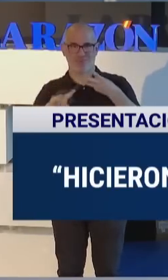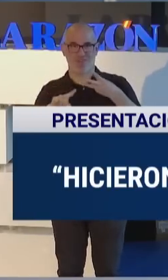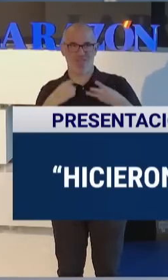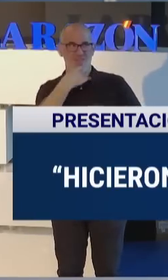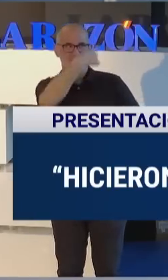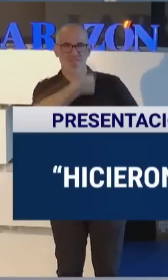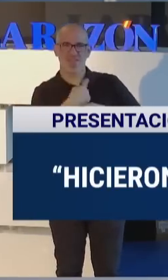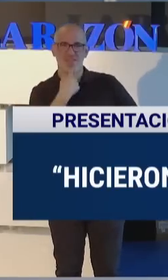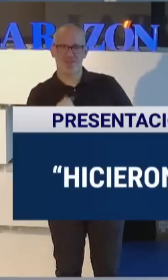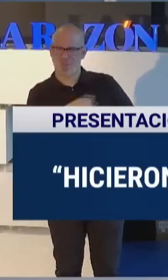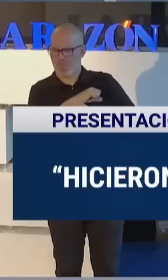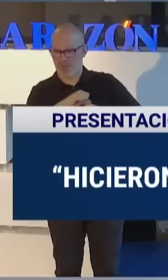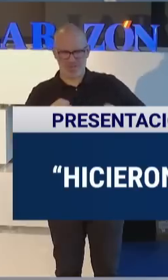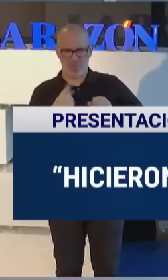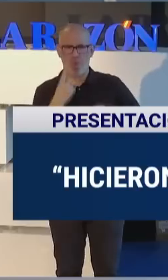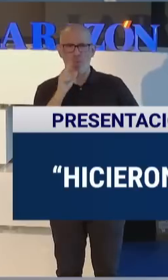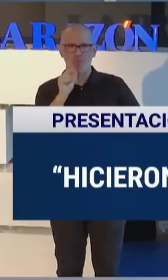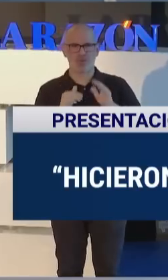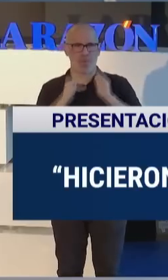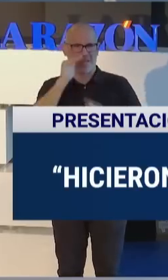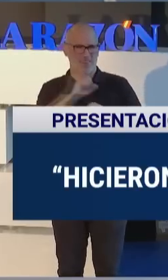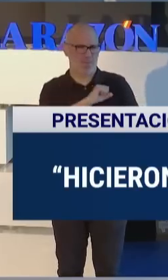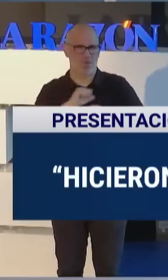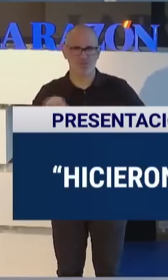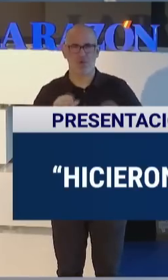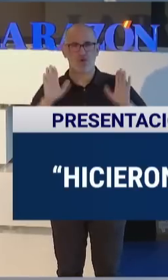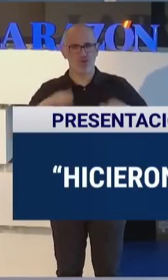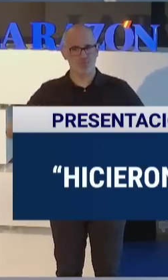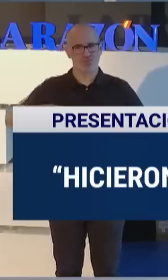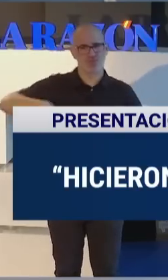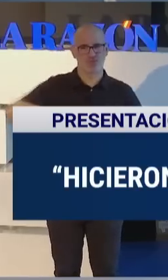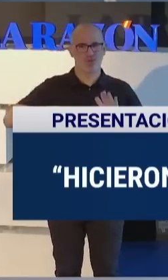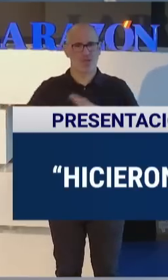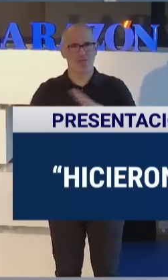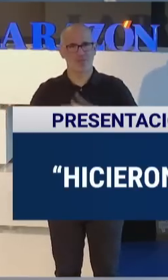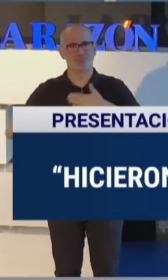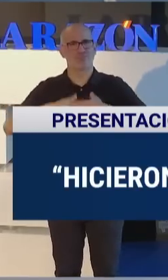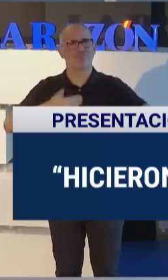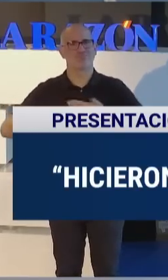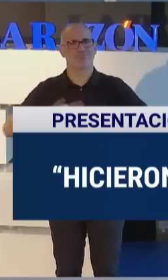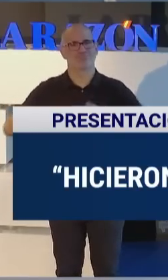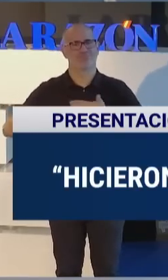ajustar en el Tesoro más que un punto, y nosotros en realidad